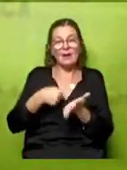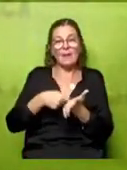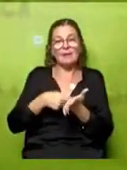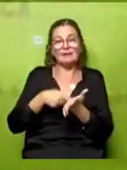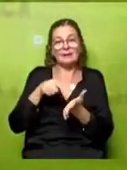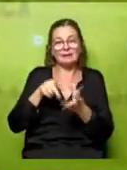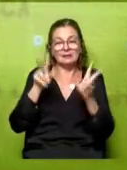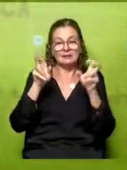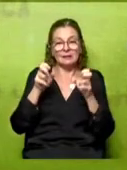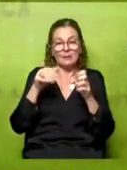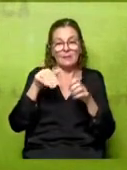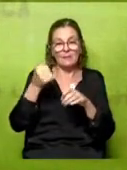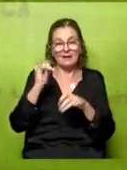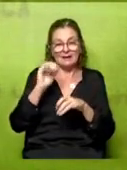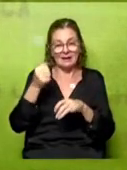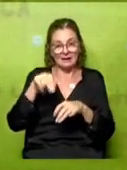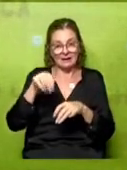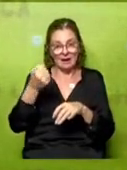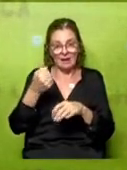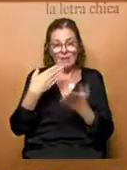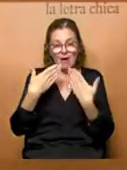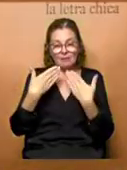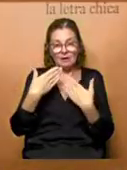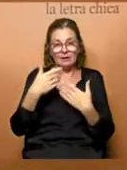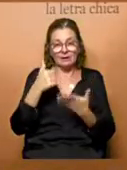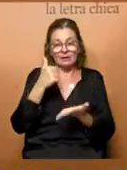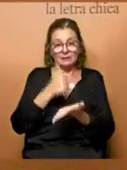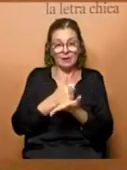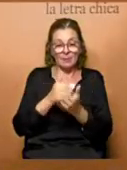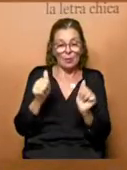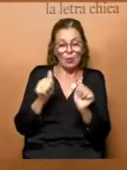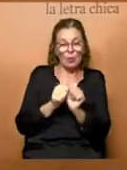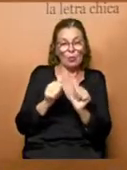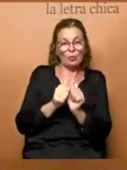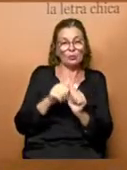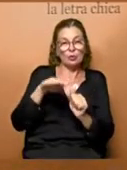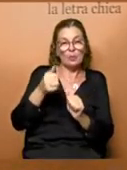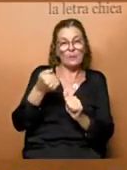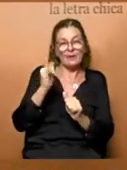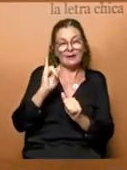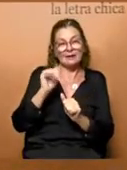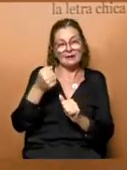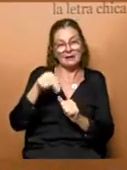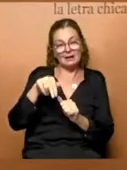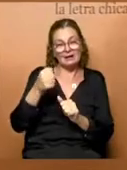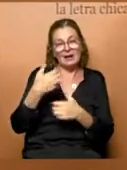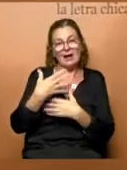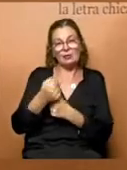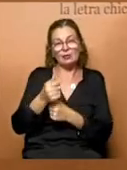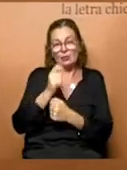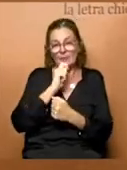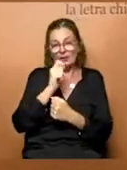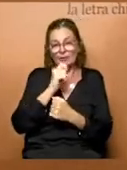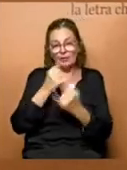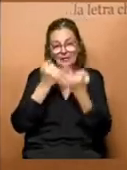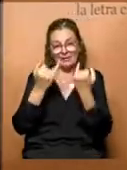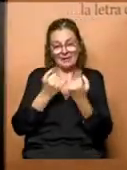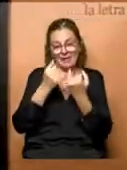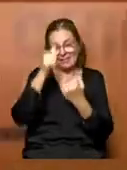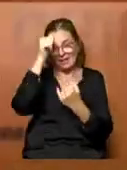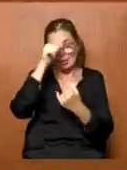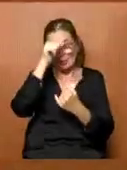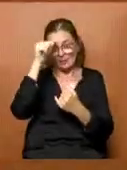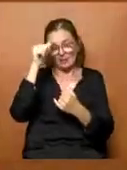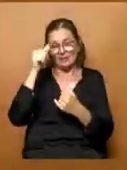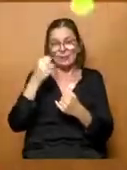sobre este tema nos va a hablar Mariana Cianelli. Y aquí estamos con Mariana, nuestra colaboradora periodista de Cada Domingo. Mariana, ¿cómo estás?